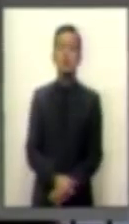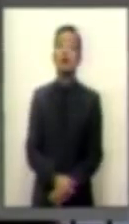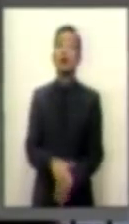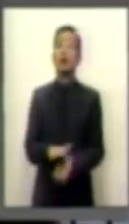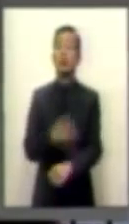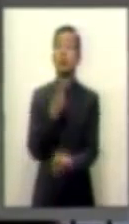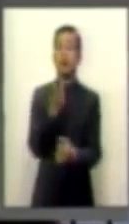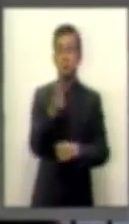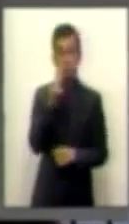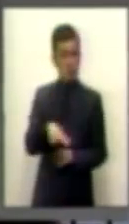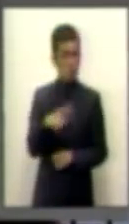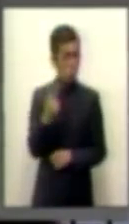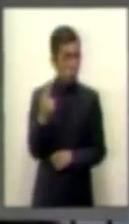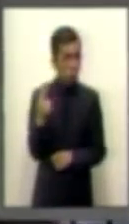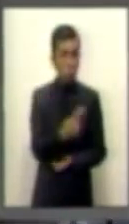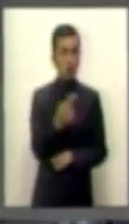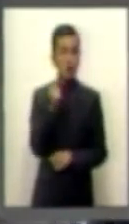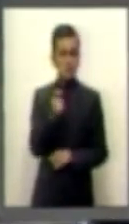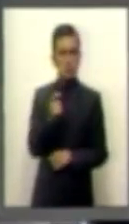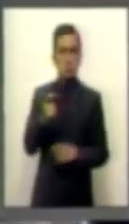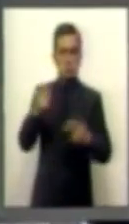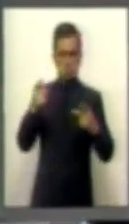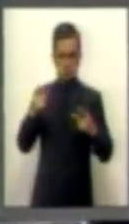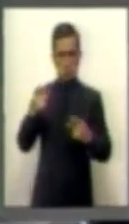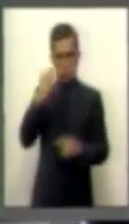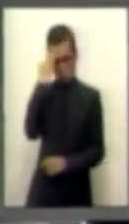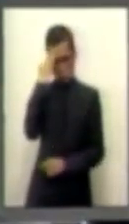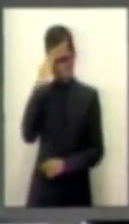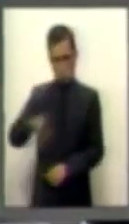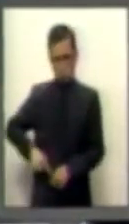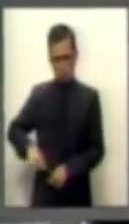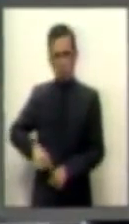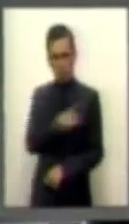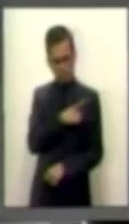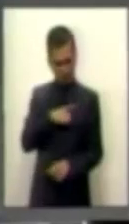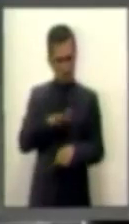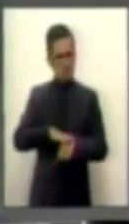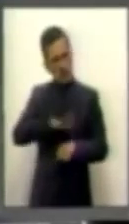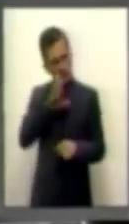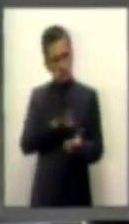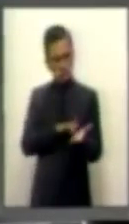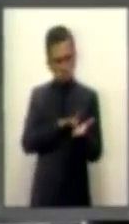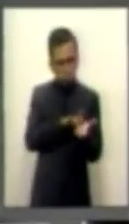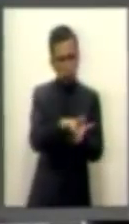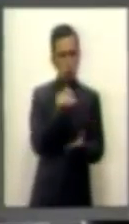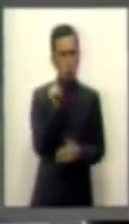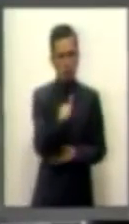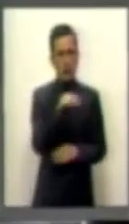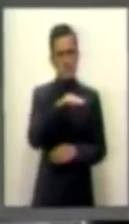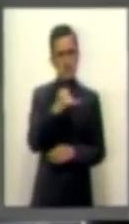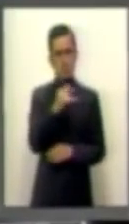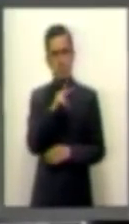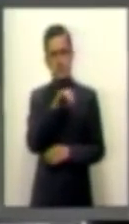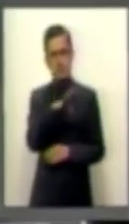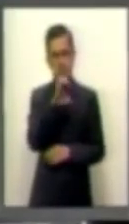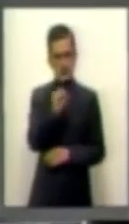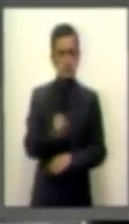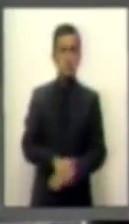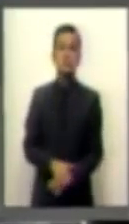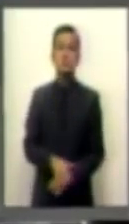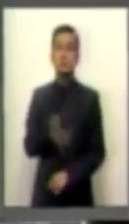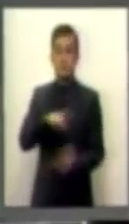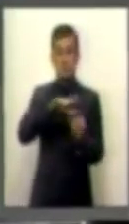que las autoridades gubernamentales den mayor apoyo a las mipymes la emergencia económica a nivel